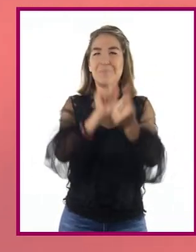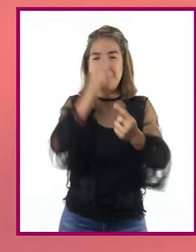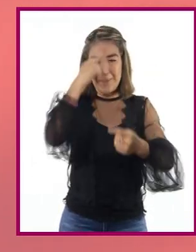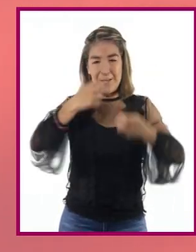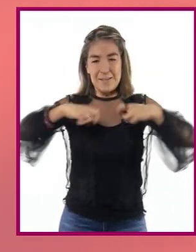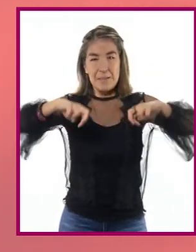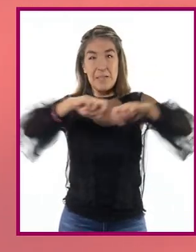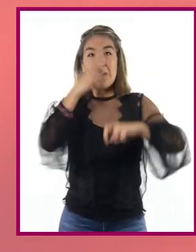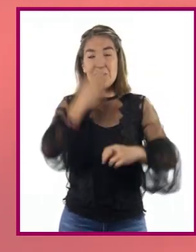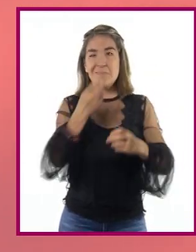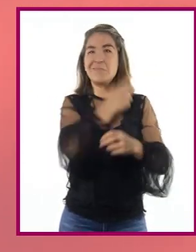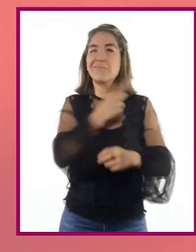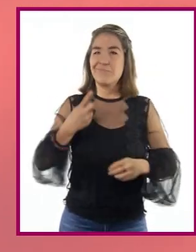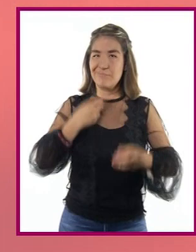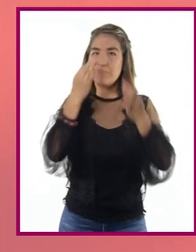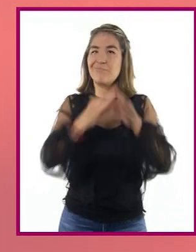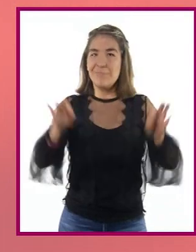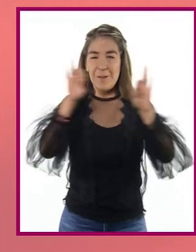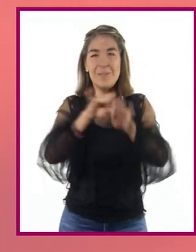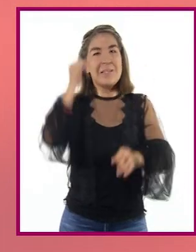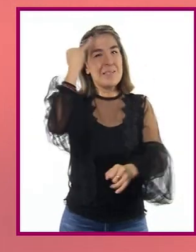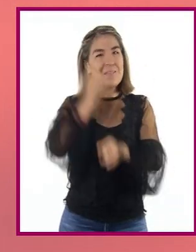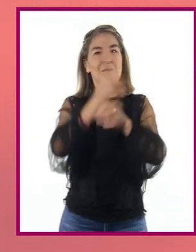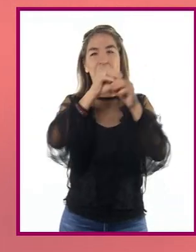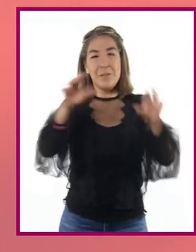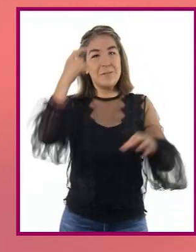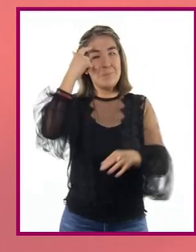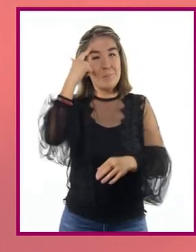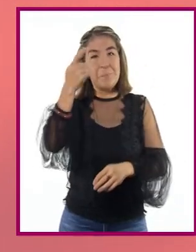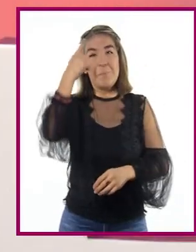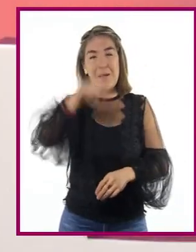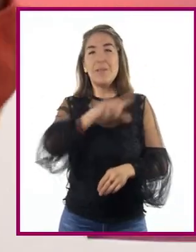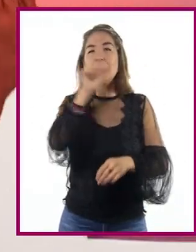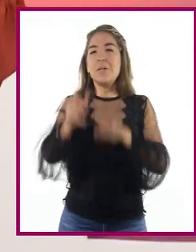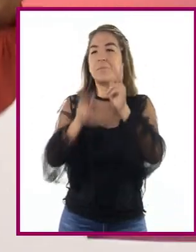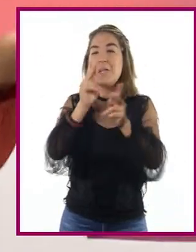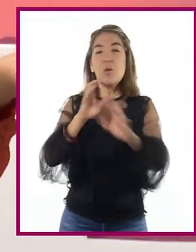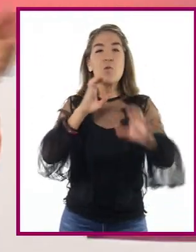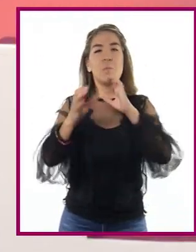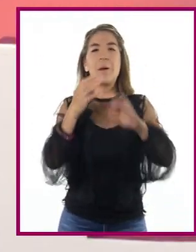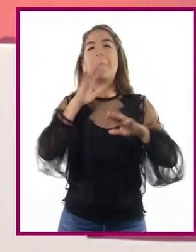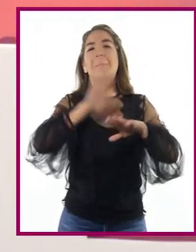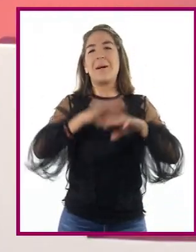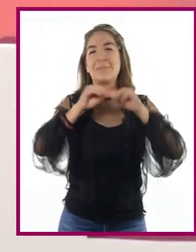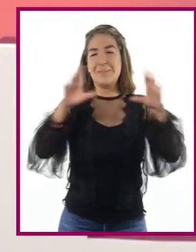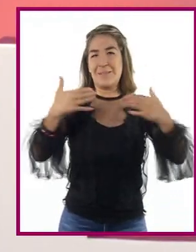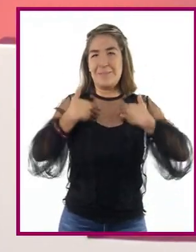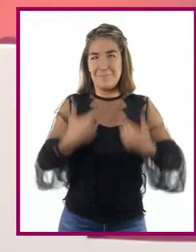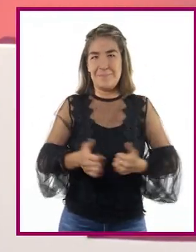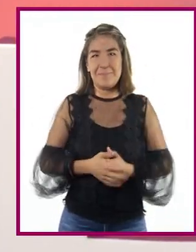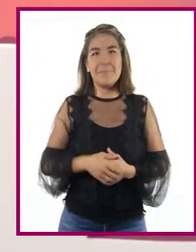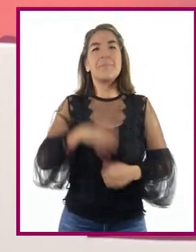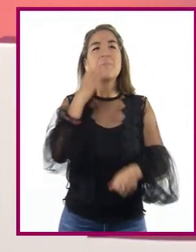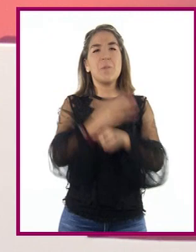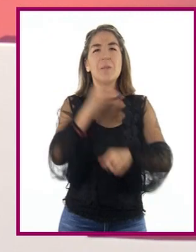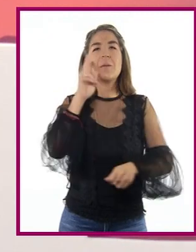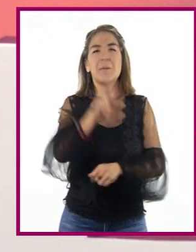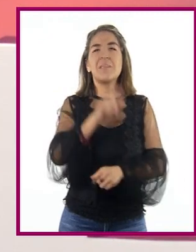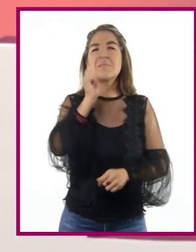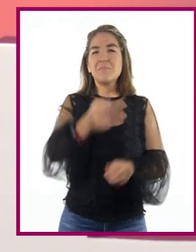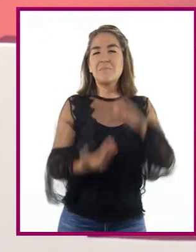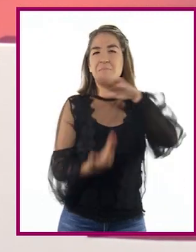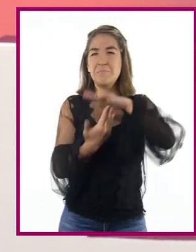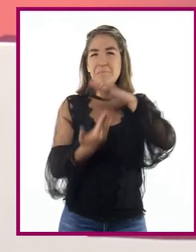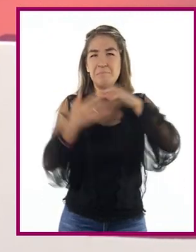las herramientas adecuadas para hacernos escuchar de la mejor manera. Para iniciar, veamos qué es una